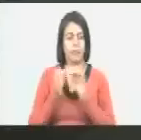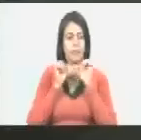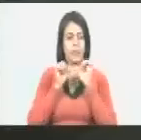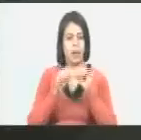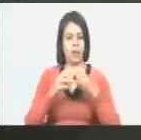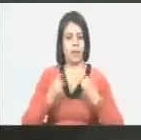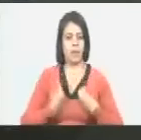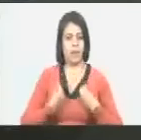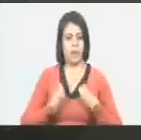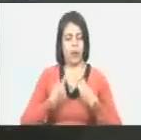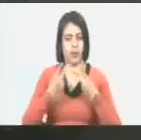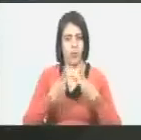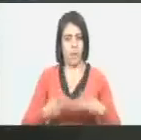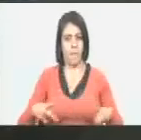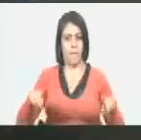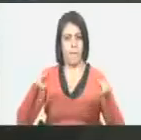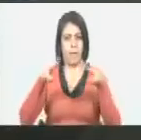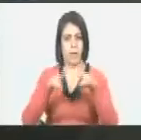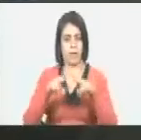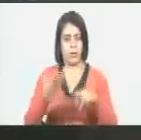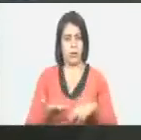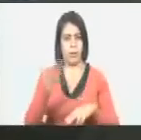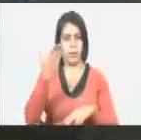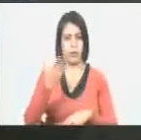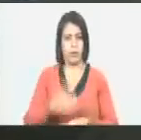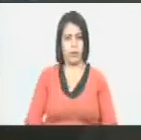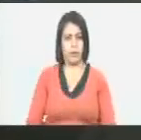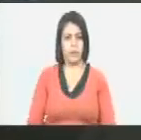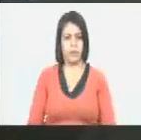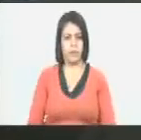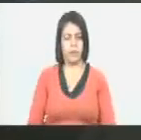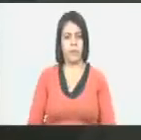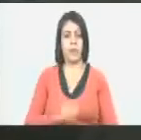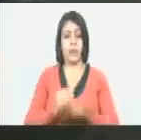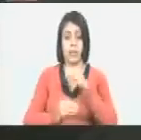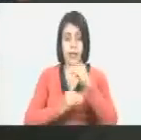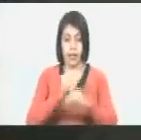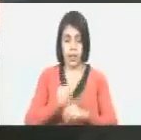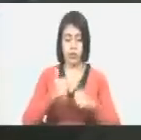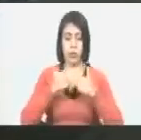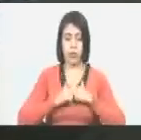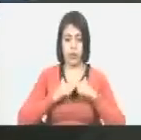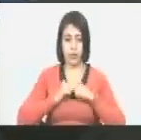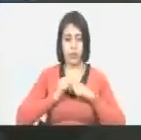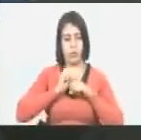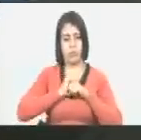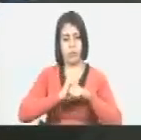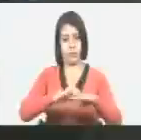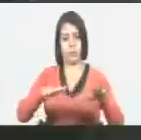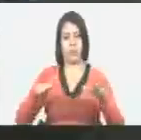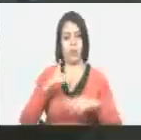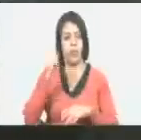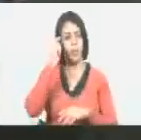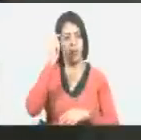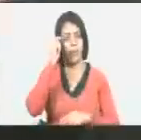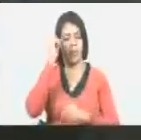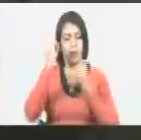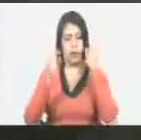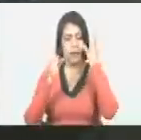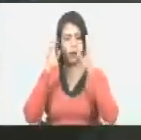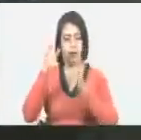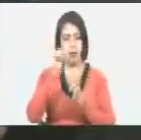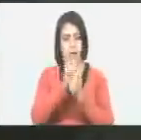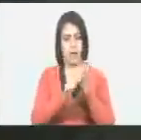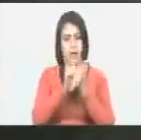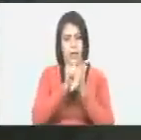vivo los valores fundamentales que él esparció bajo esa teoría que inventó el queso